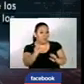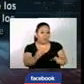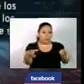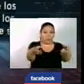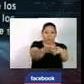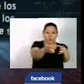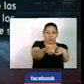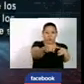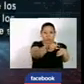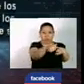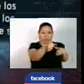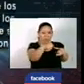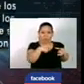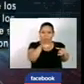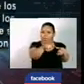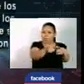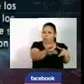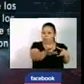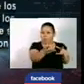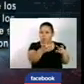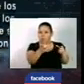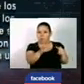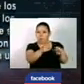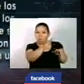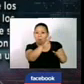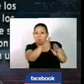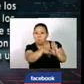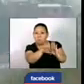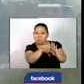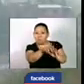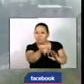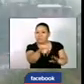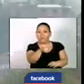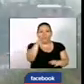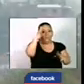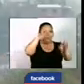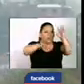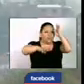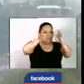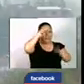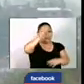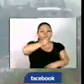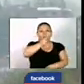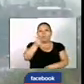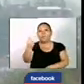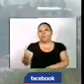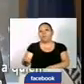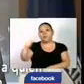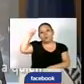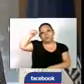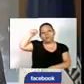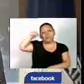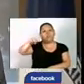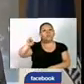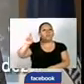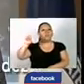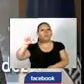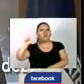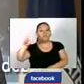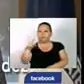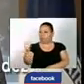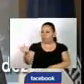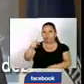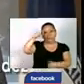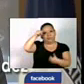delictivos que dijo solo buscan reducir su pena mediante declaraciones falsas Para el analista Raúl Pineda los acuerdos entre Estados Unidos y Honduras